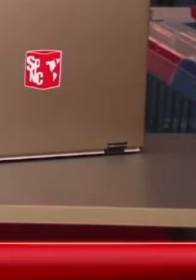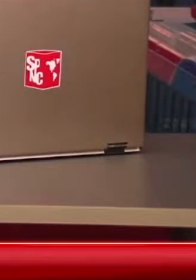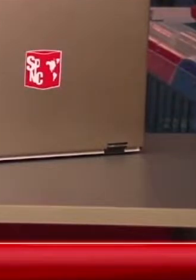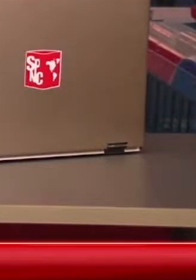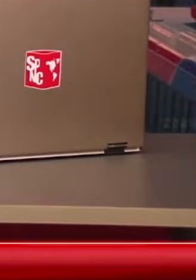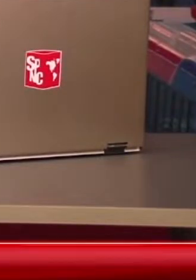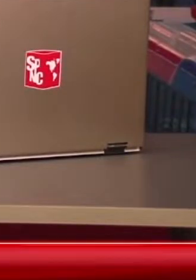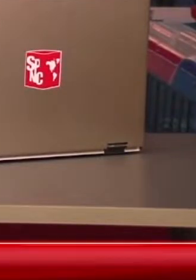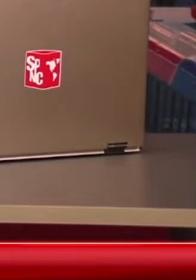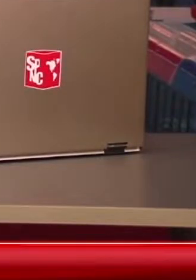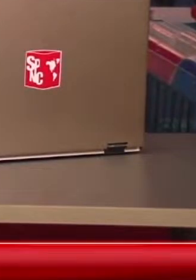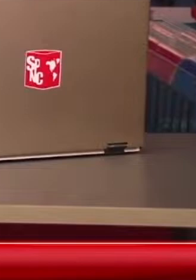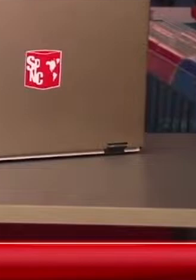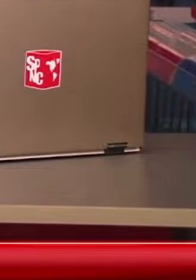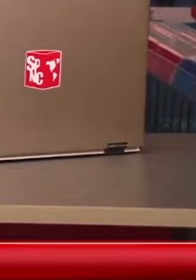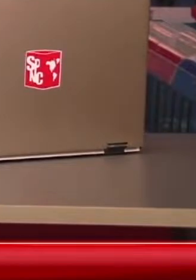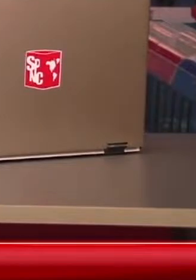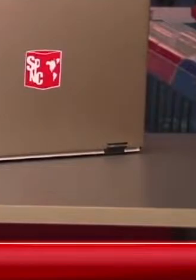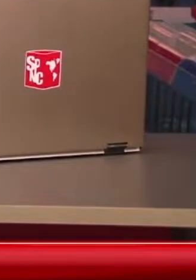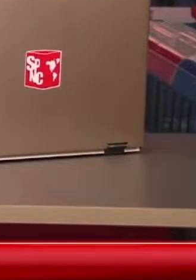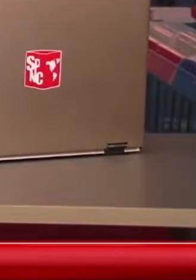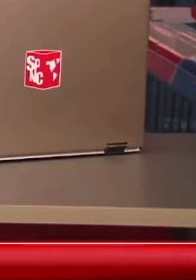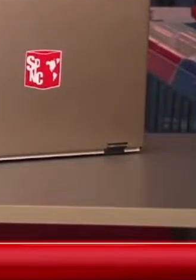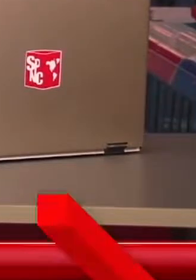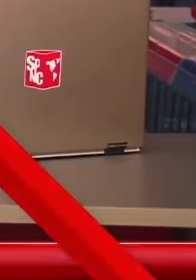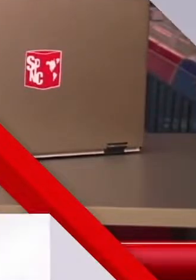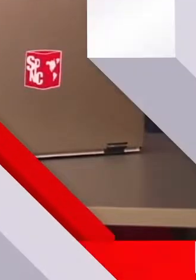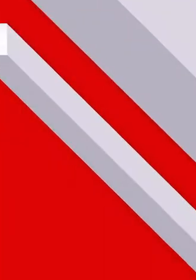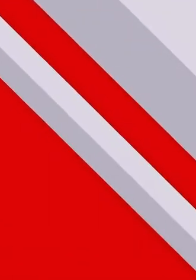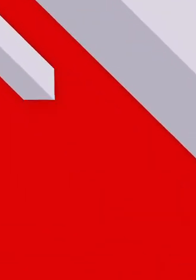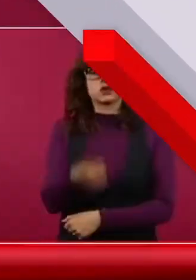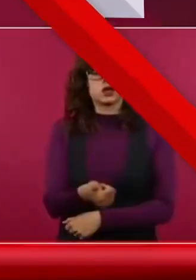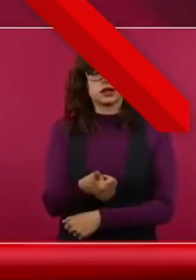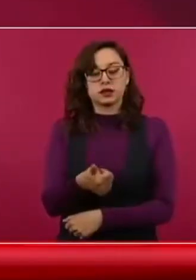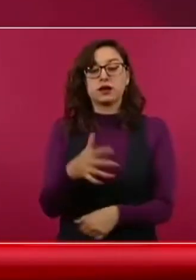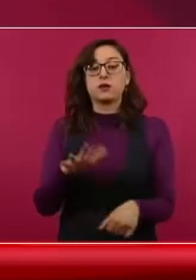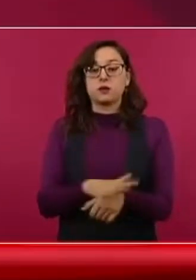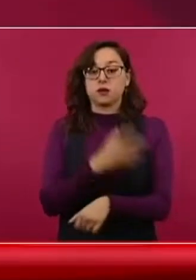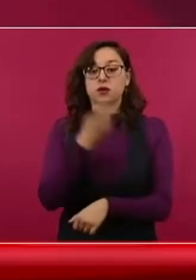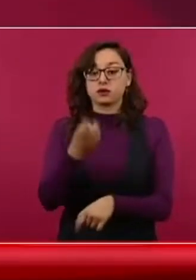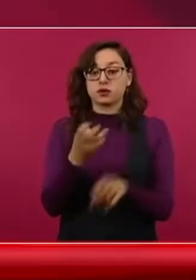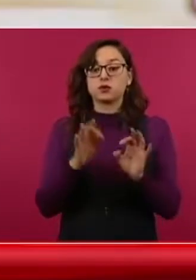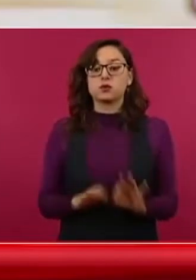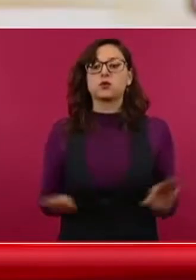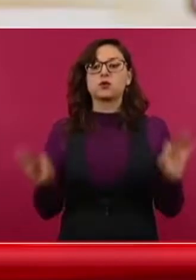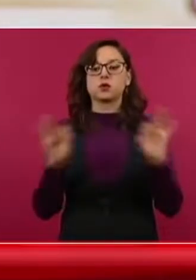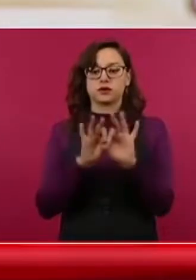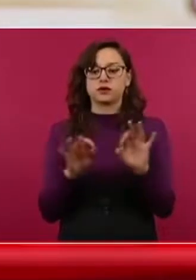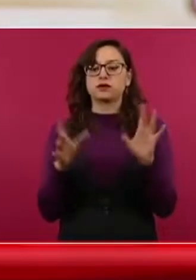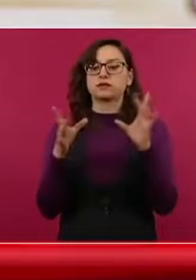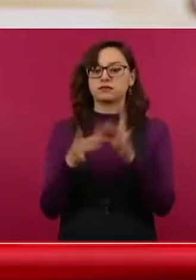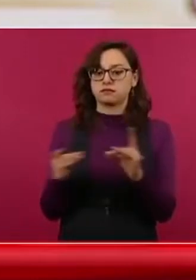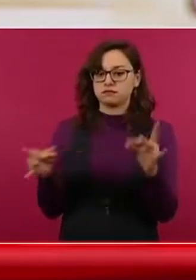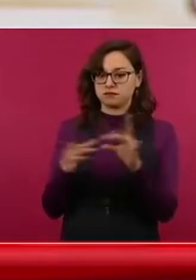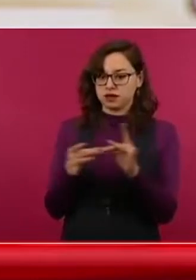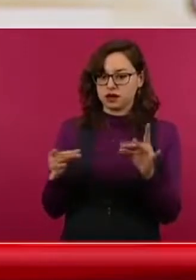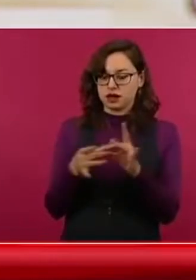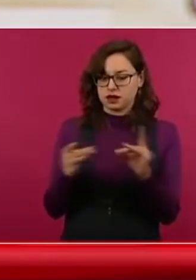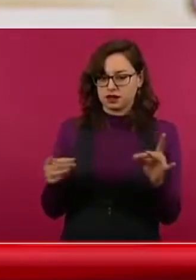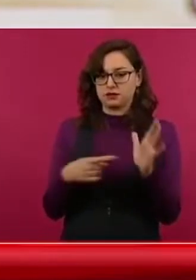implementar el gobierno federal. Así es que vamos a escuchar que dijeron en la mañanera. ¿Cuál es la política general